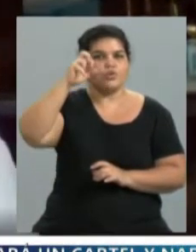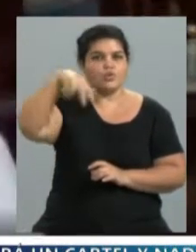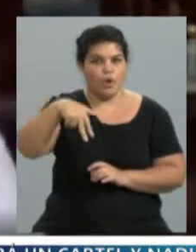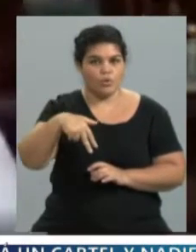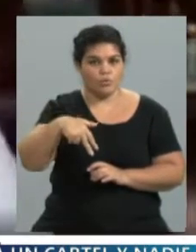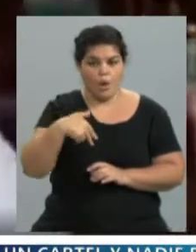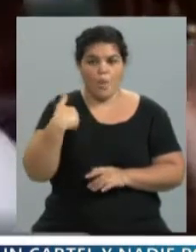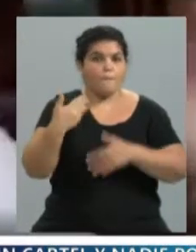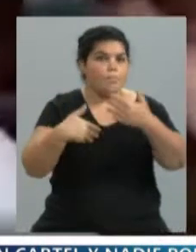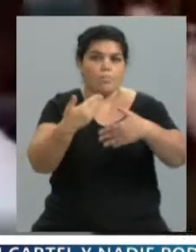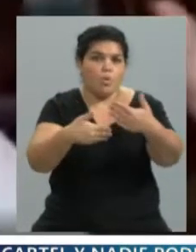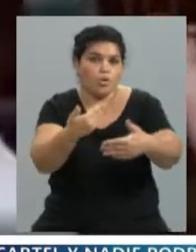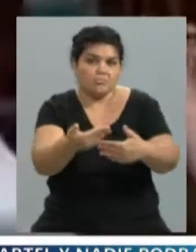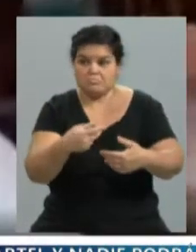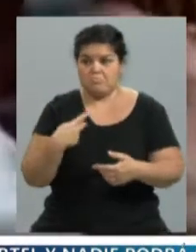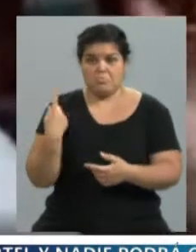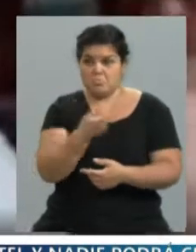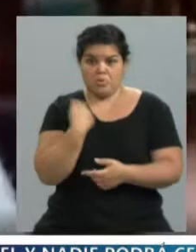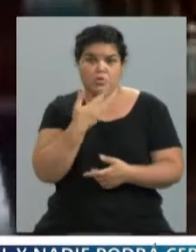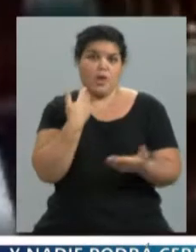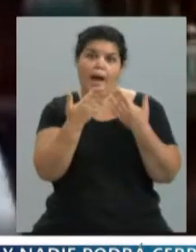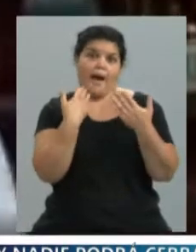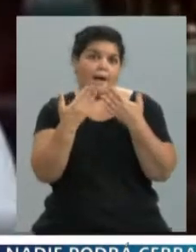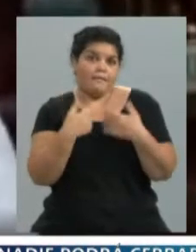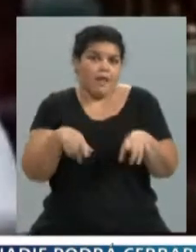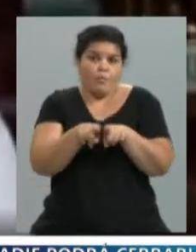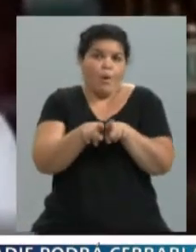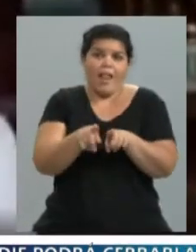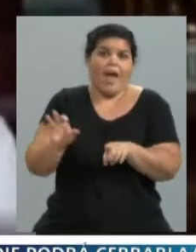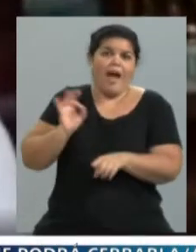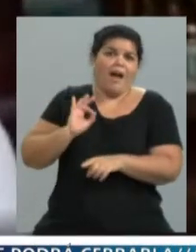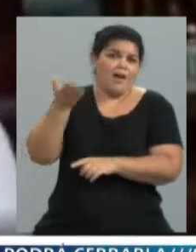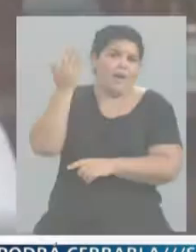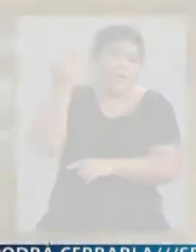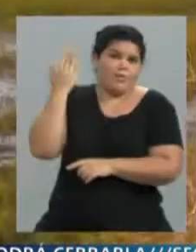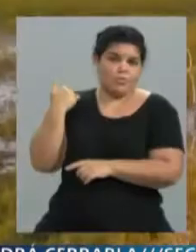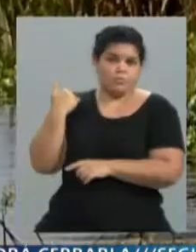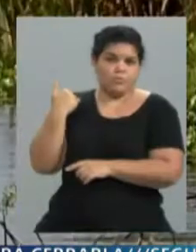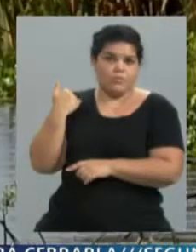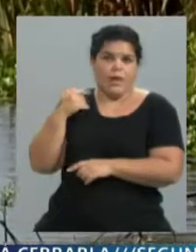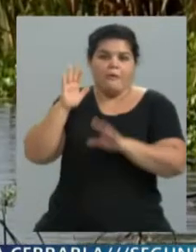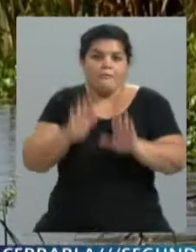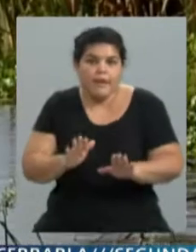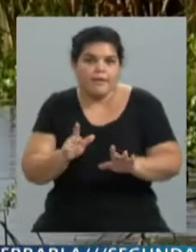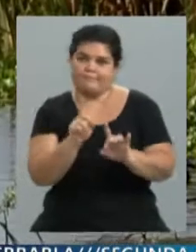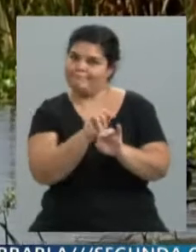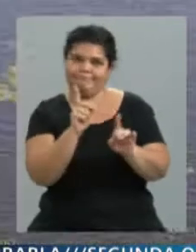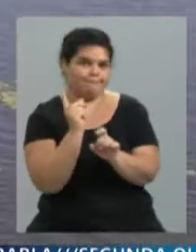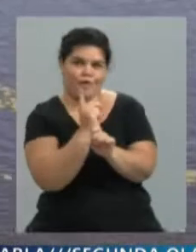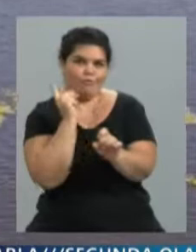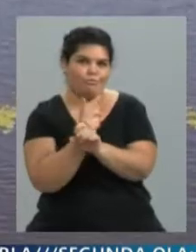acá charlando, digamos así, desde hace cientos de miles de años. No es un proceso que se detenga. Claro. Nosotros no estamos definidos